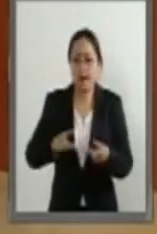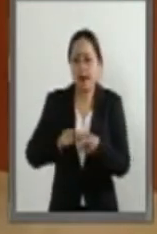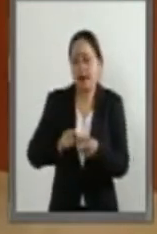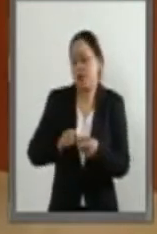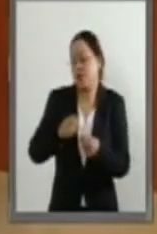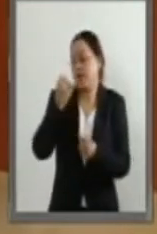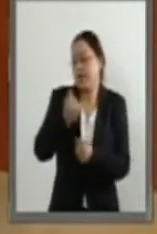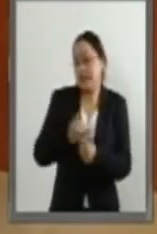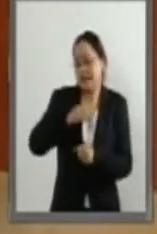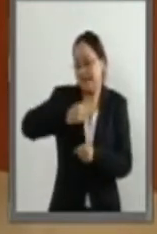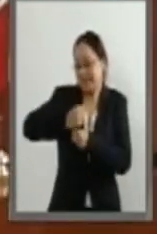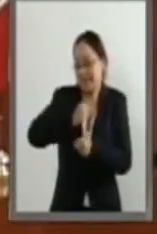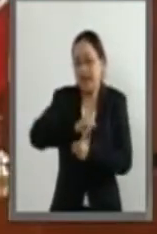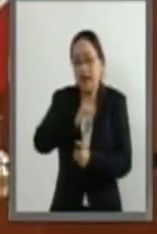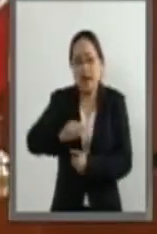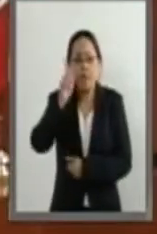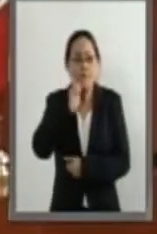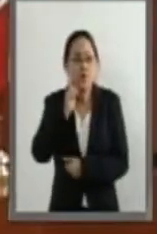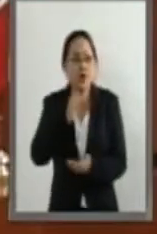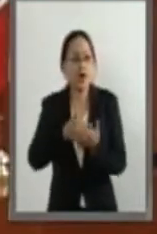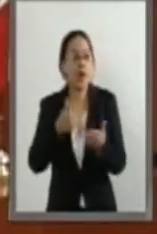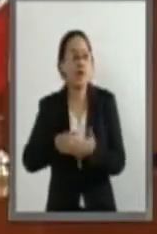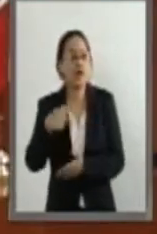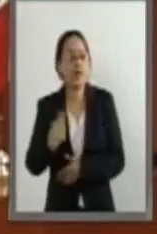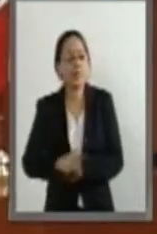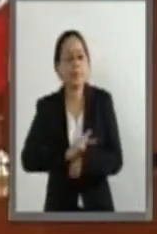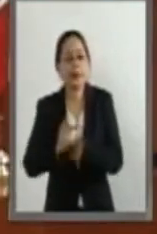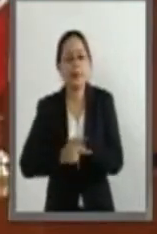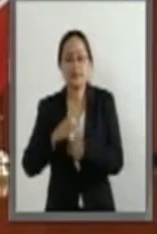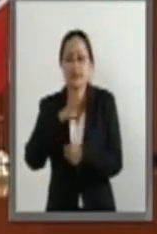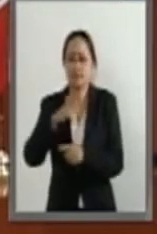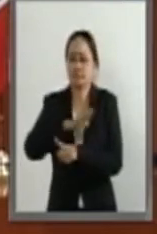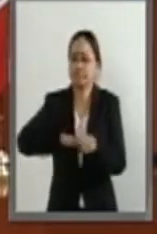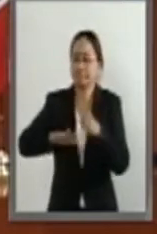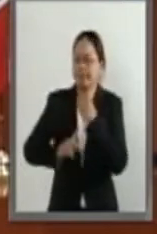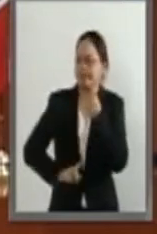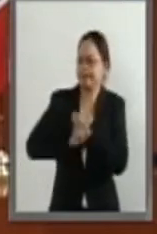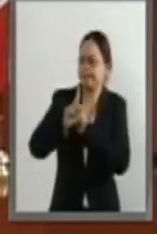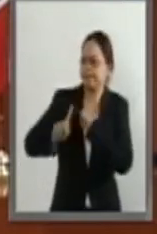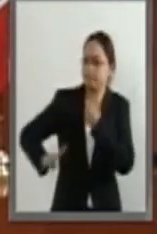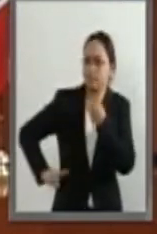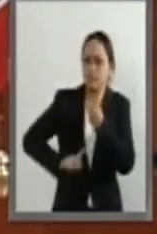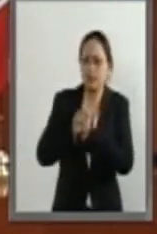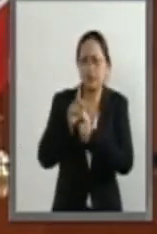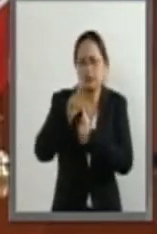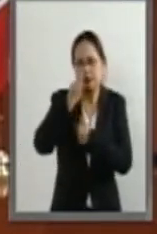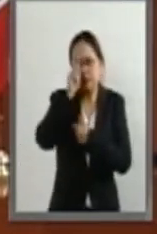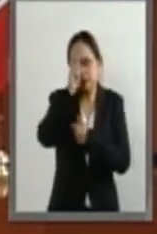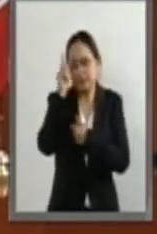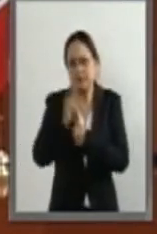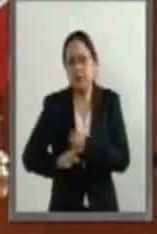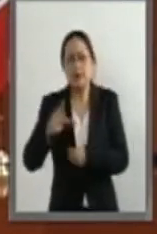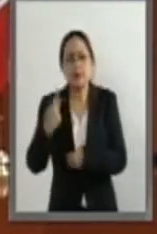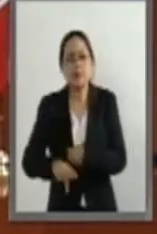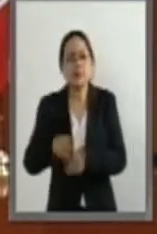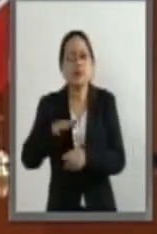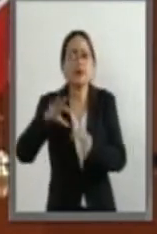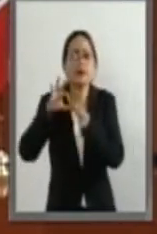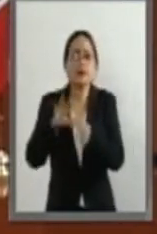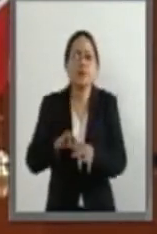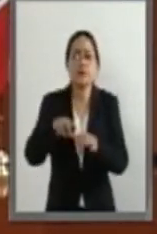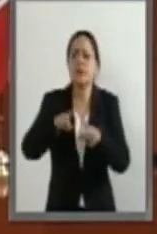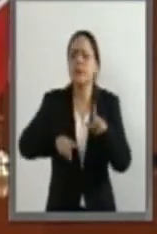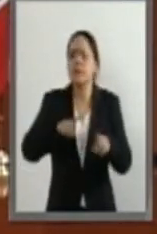mujer. Hoy nuestro país está viviendo una catástrofe humanitaria que, acorde con los tiempos